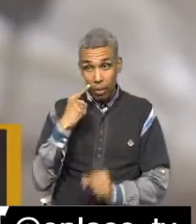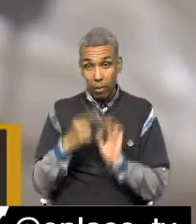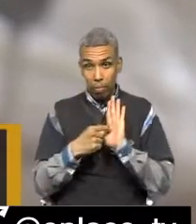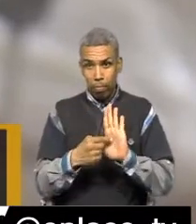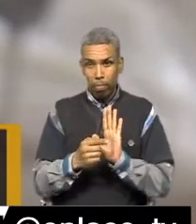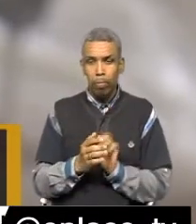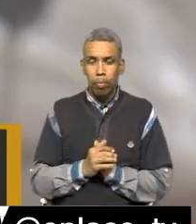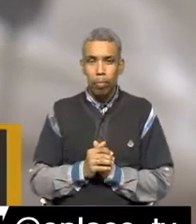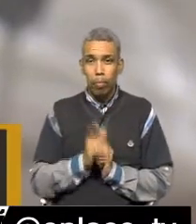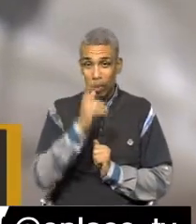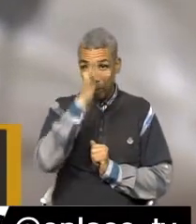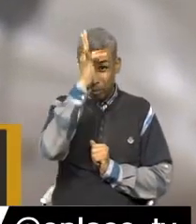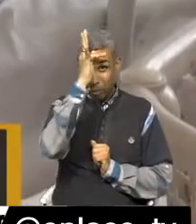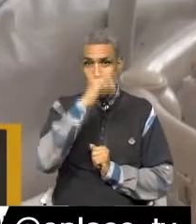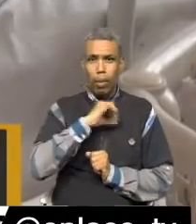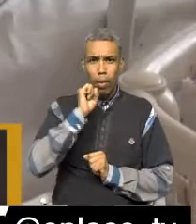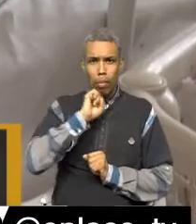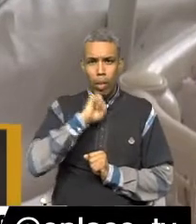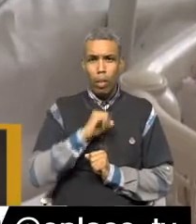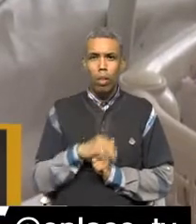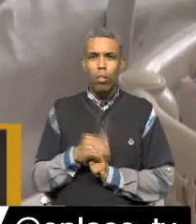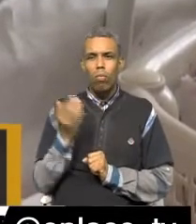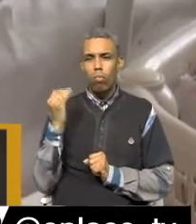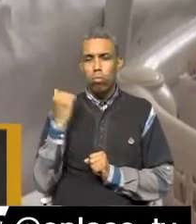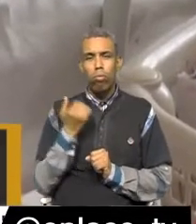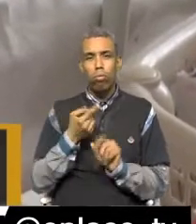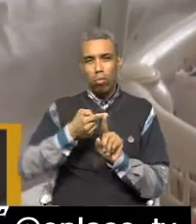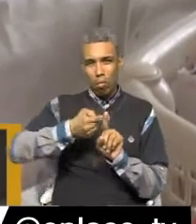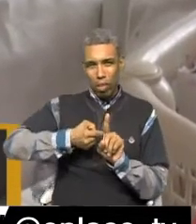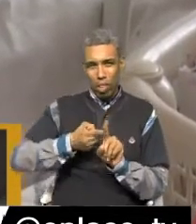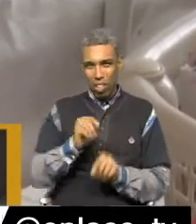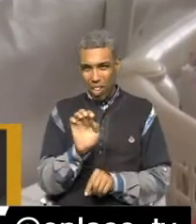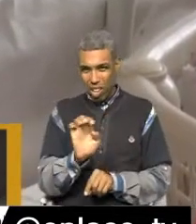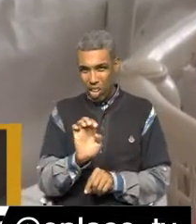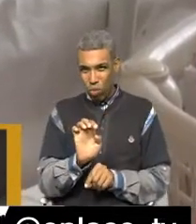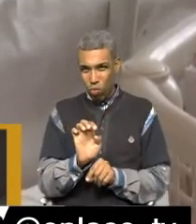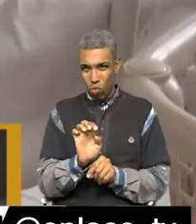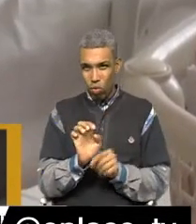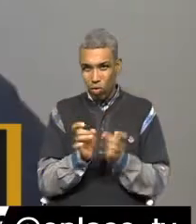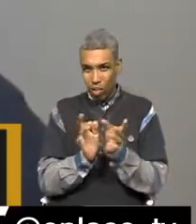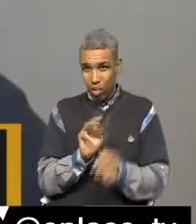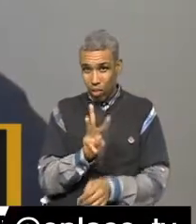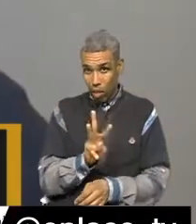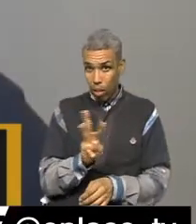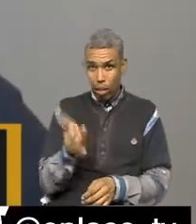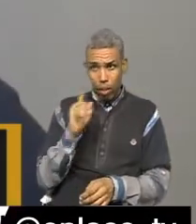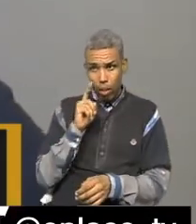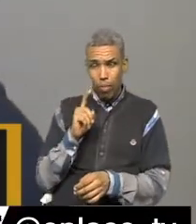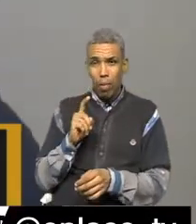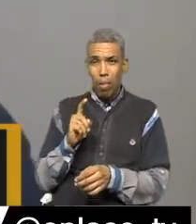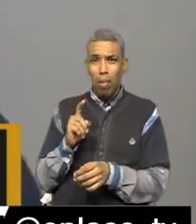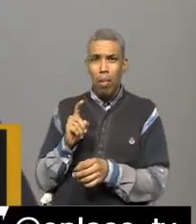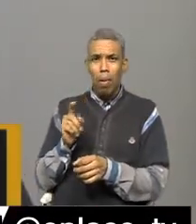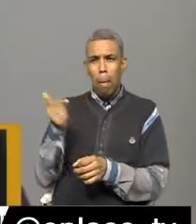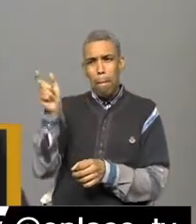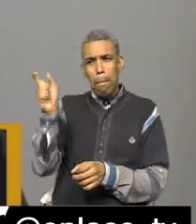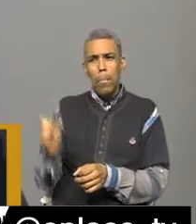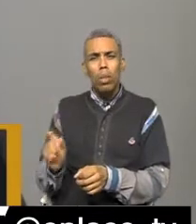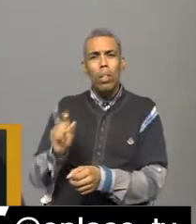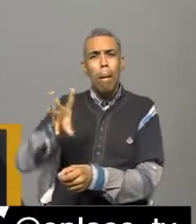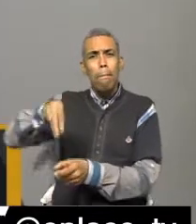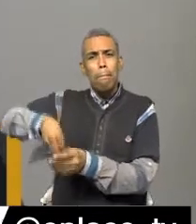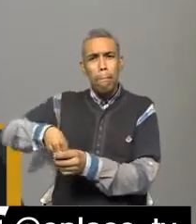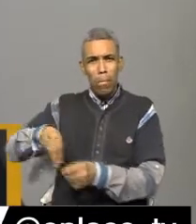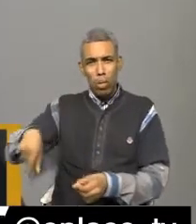el Hospital Regional del Magdalena Medio sin que la nueva EPS haya hecho el traslado a un nivel superior en salud. Tengo a mi hermano, ¿verdad? Yo soy la